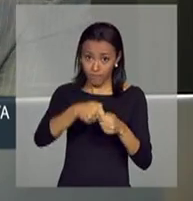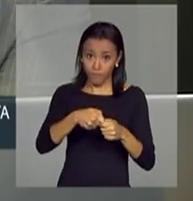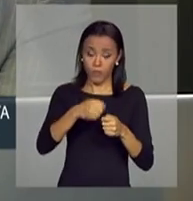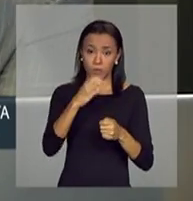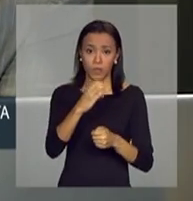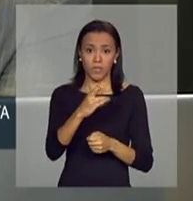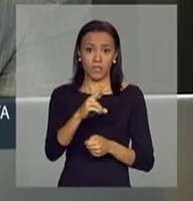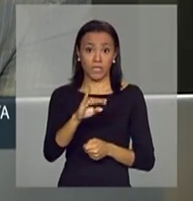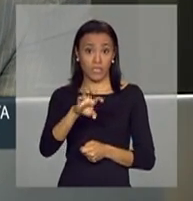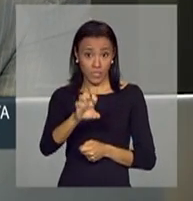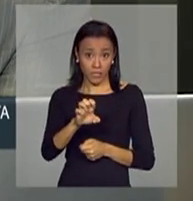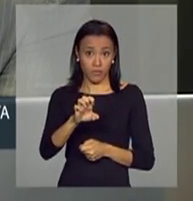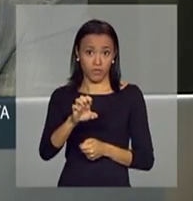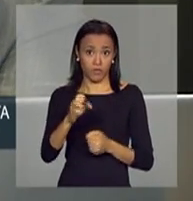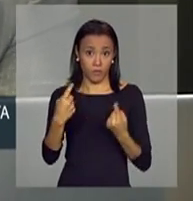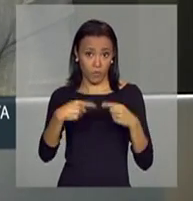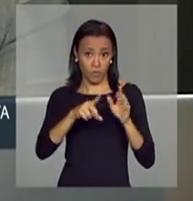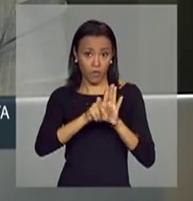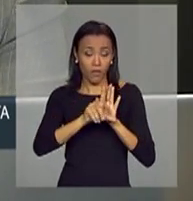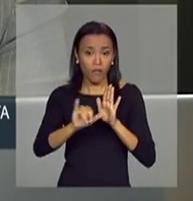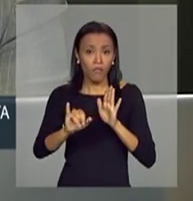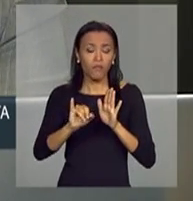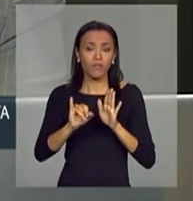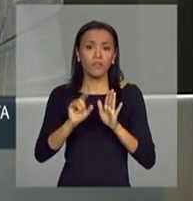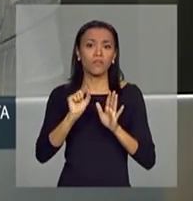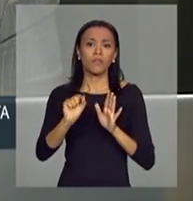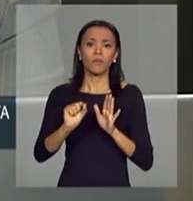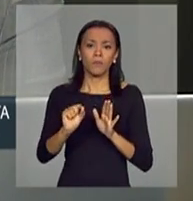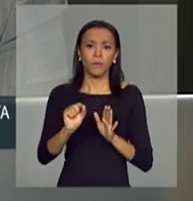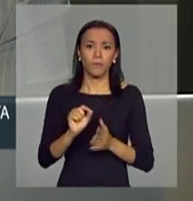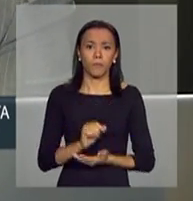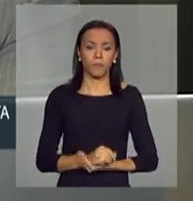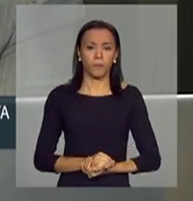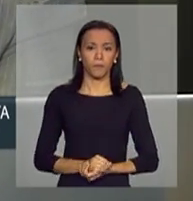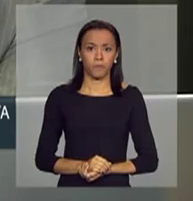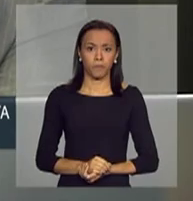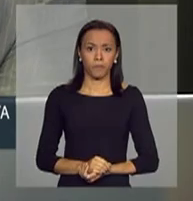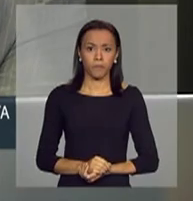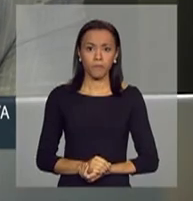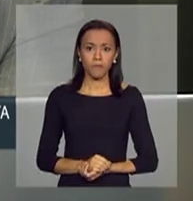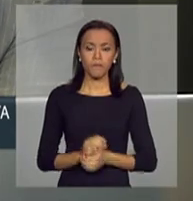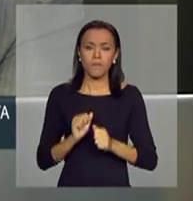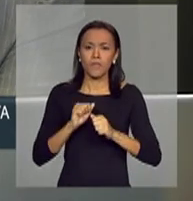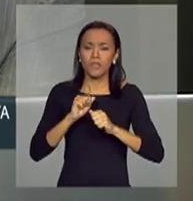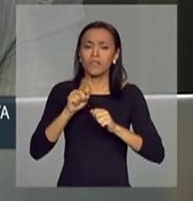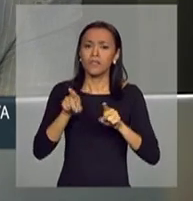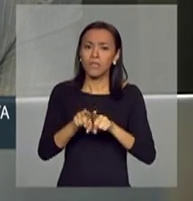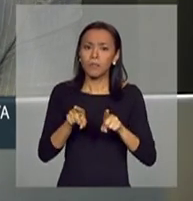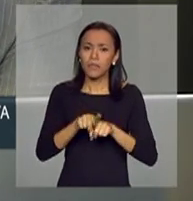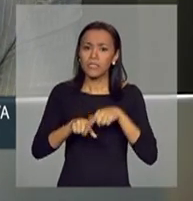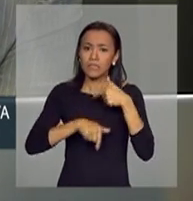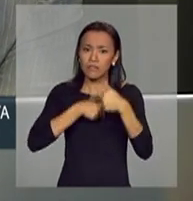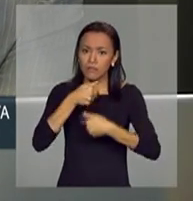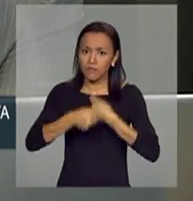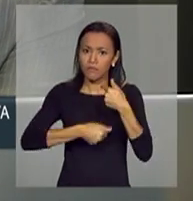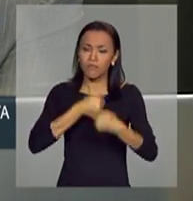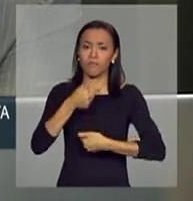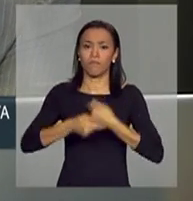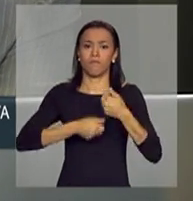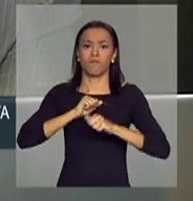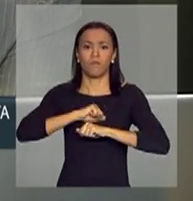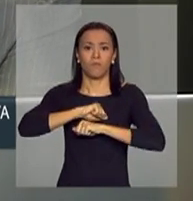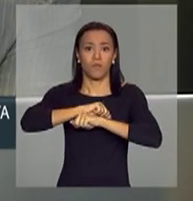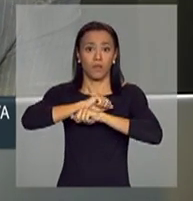y quiénes no. Y la manera que es la más clara, la más transparente de hacerlo,